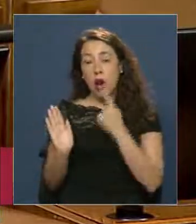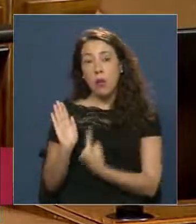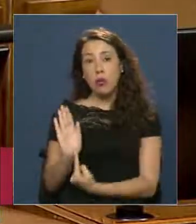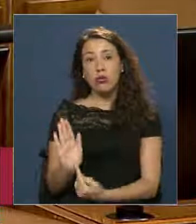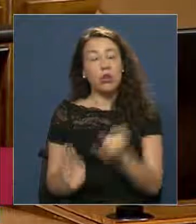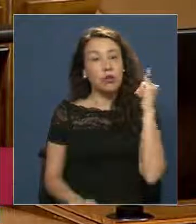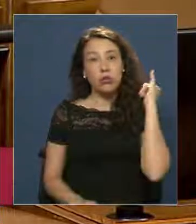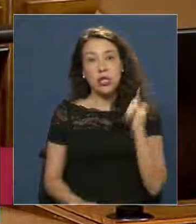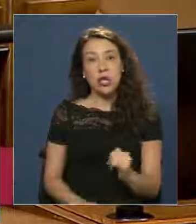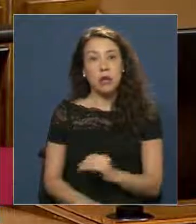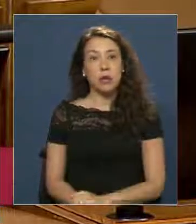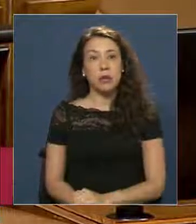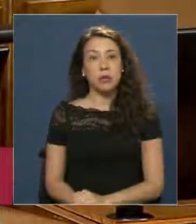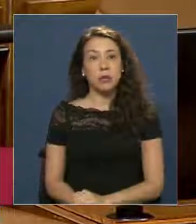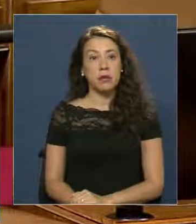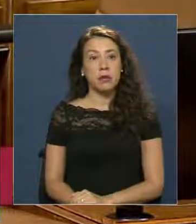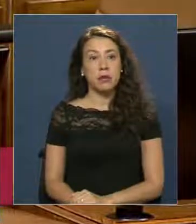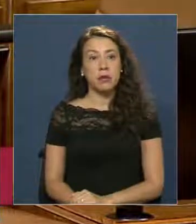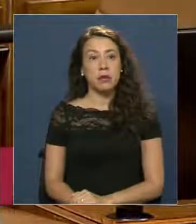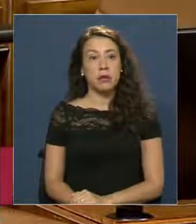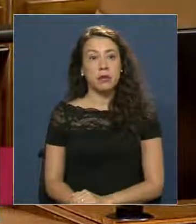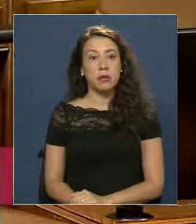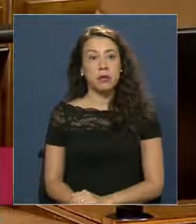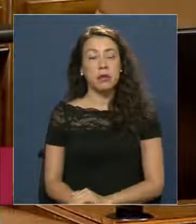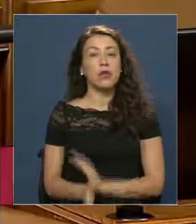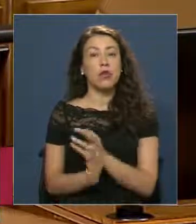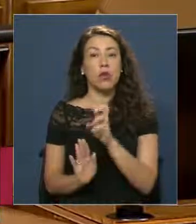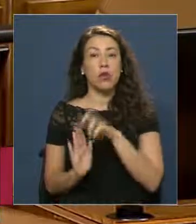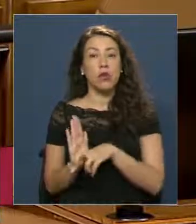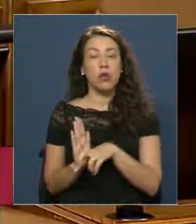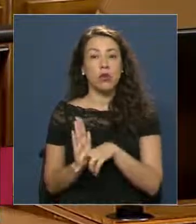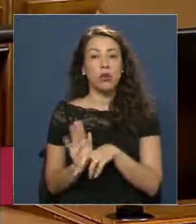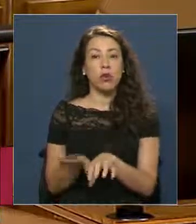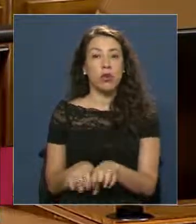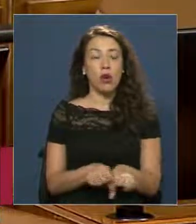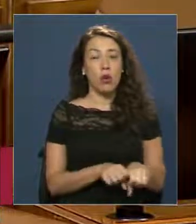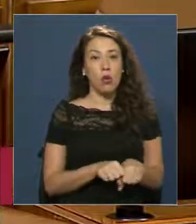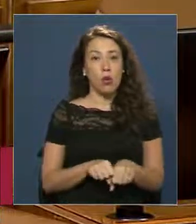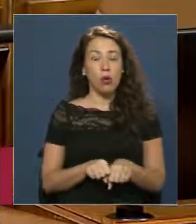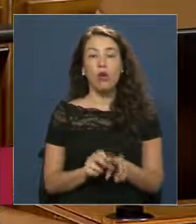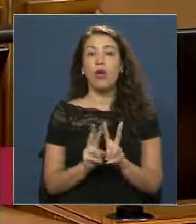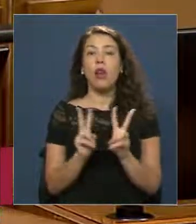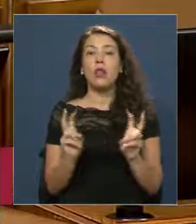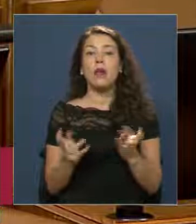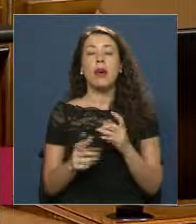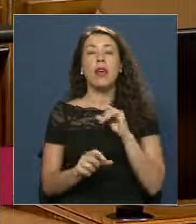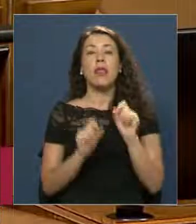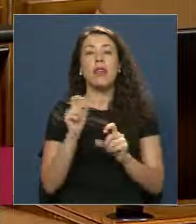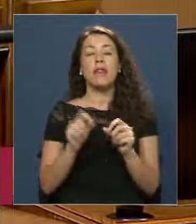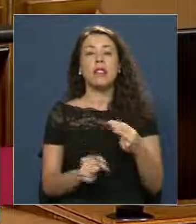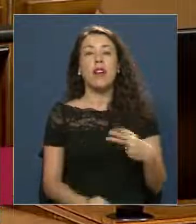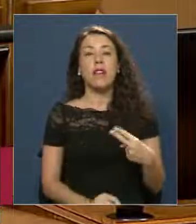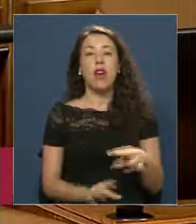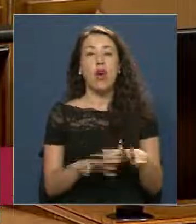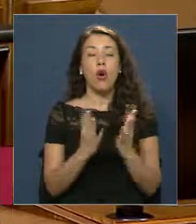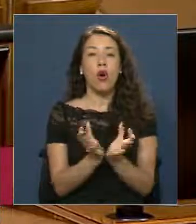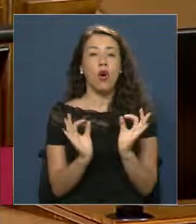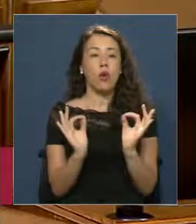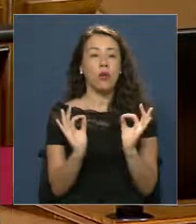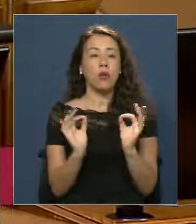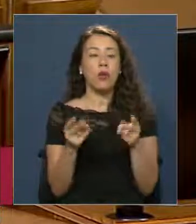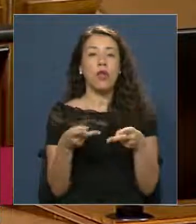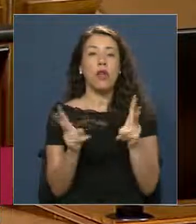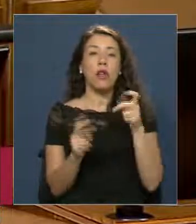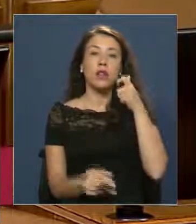en todos y cada uno de los proyectos de resolución que tienen que ver con la defensa del valor universal de